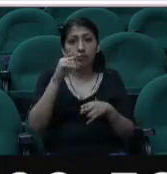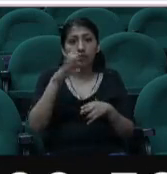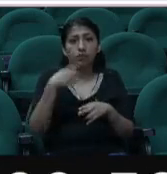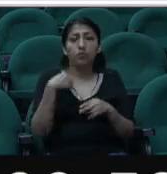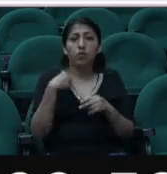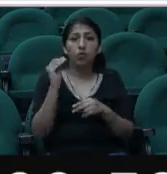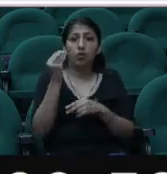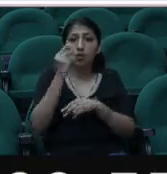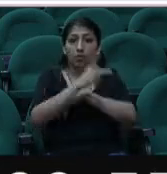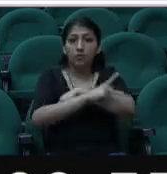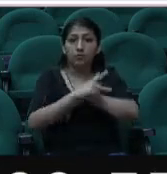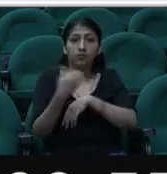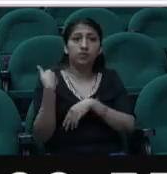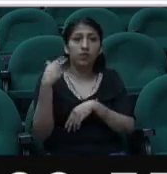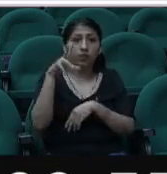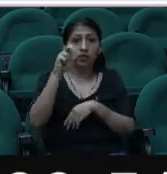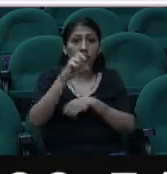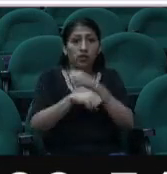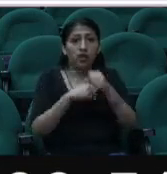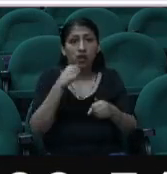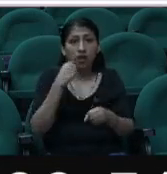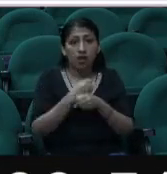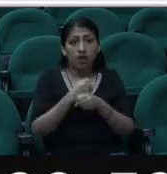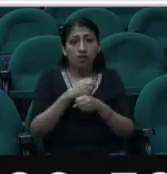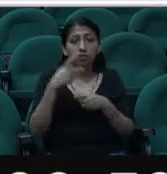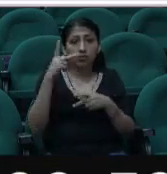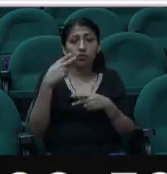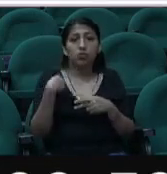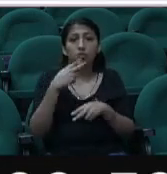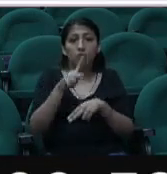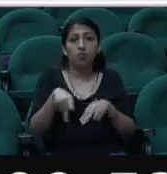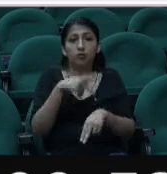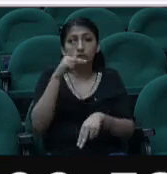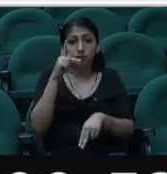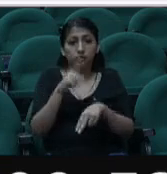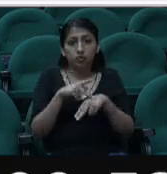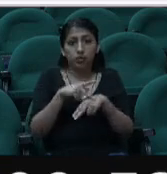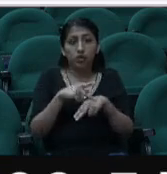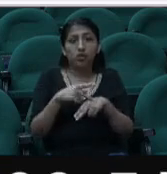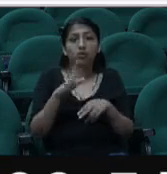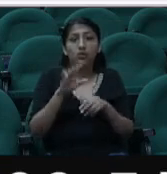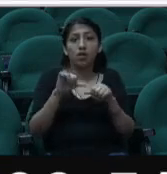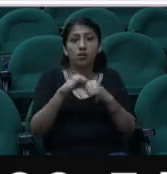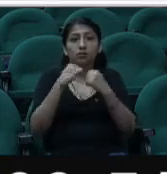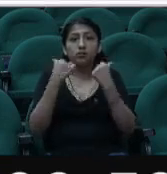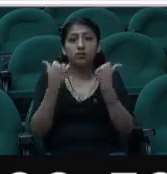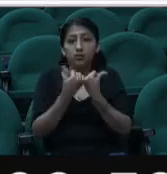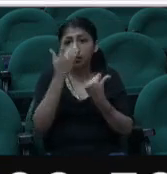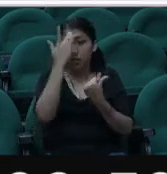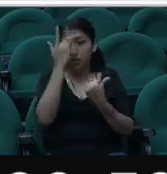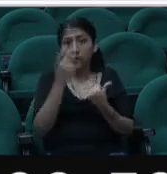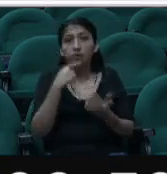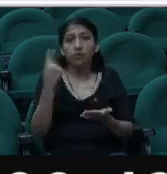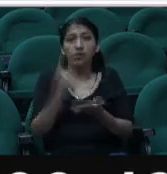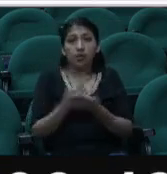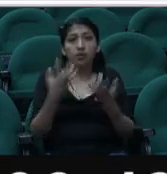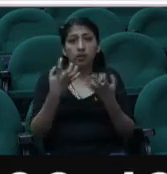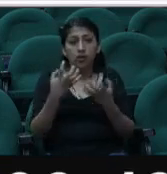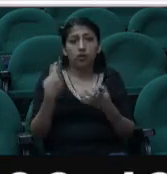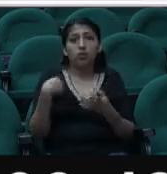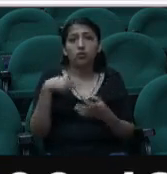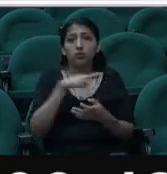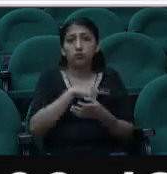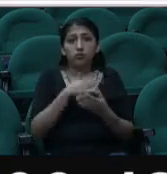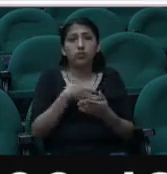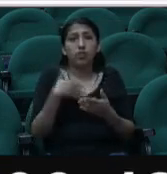pasta sense tengo 30 años soy politólogo de profesión soy candidato a la asambleísta de la provincia porque en verdad creo que nos merecemos